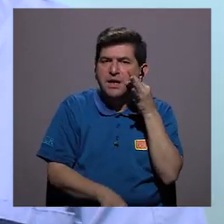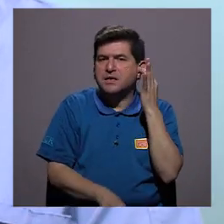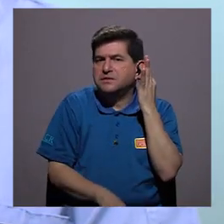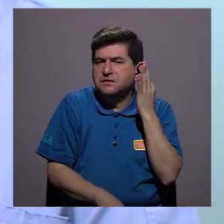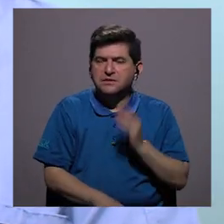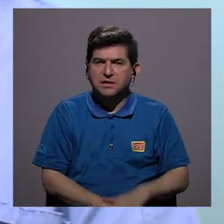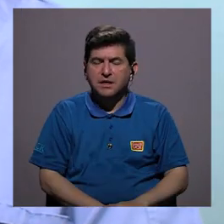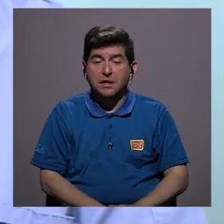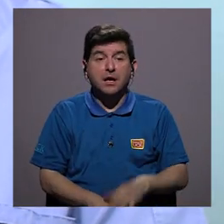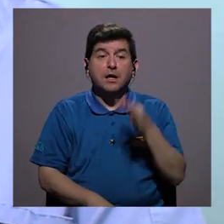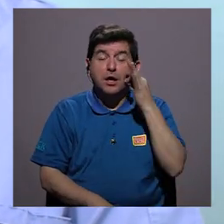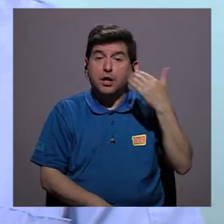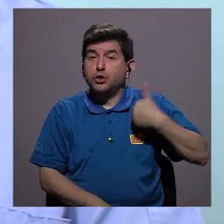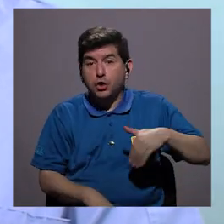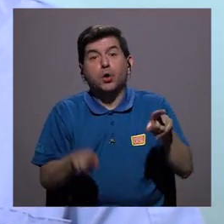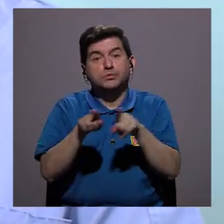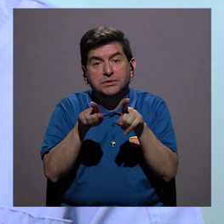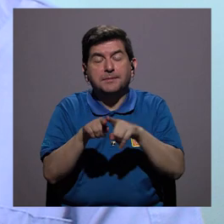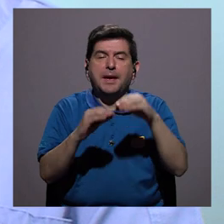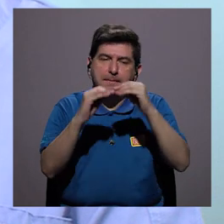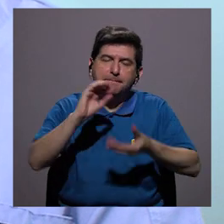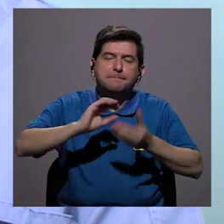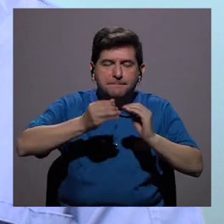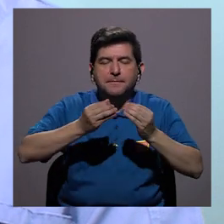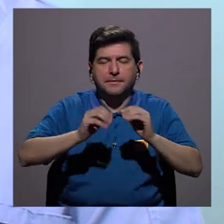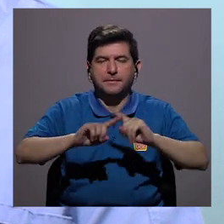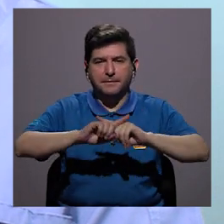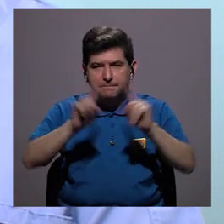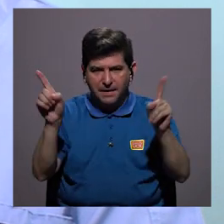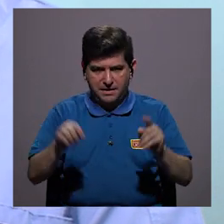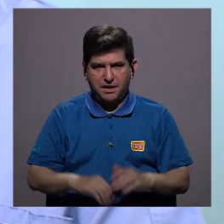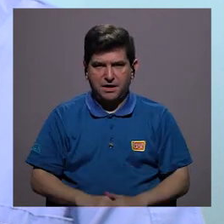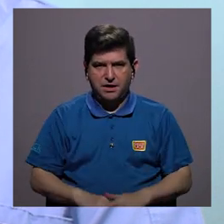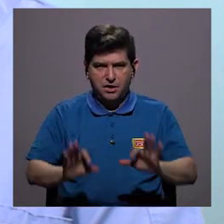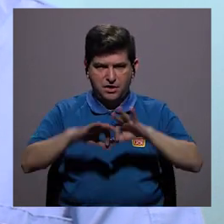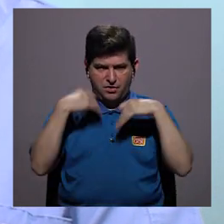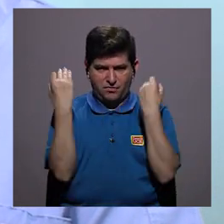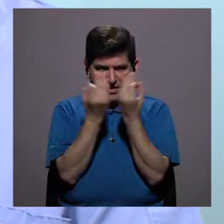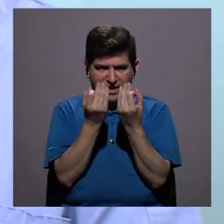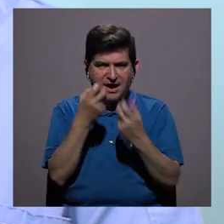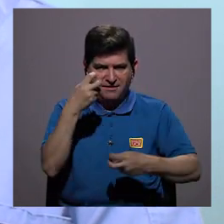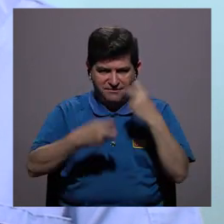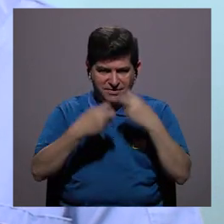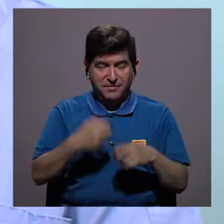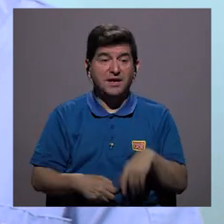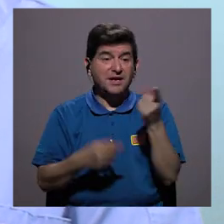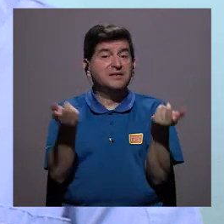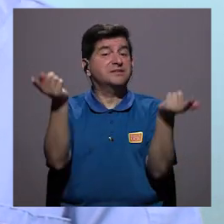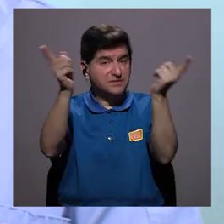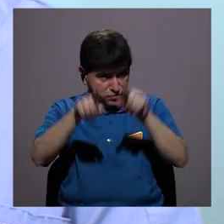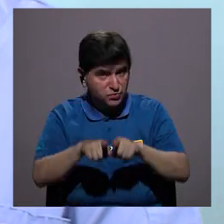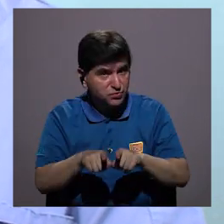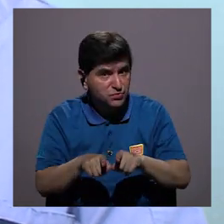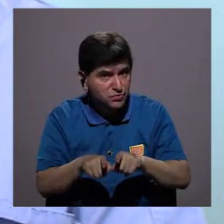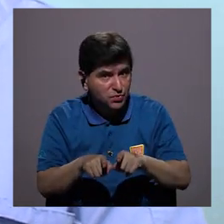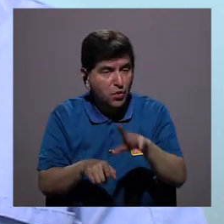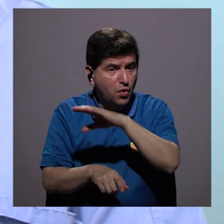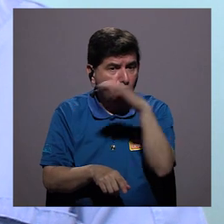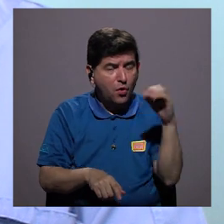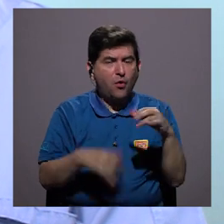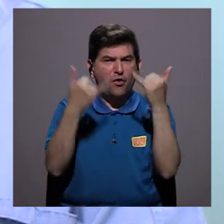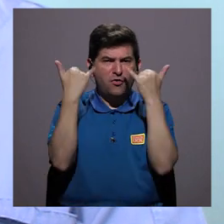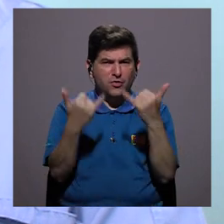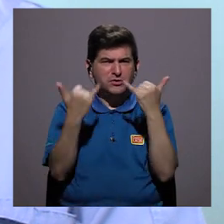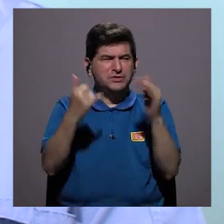tías, o tíos también, ¿verdad? Aunque es en menor cantidad. Pero si hay en la familia el problema, si hay ese fenómeno en la familia, o